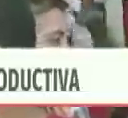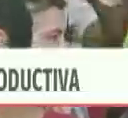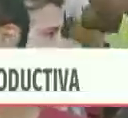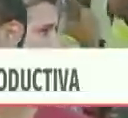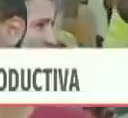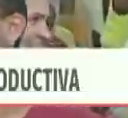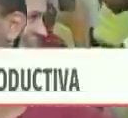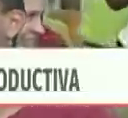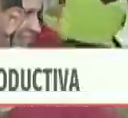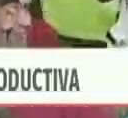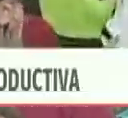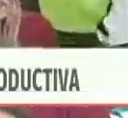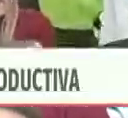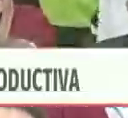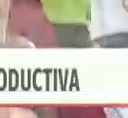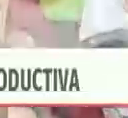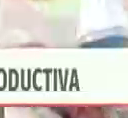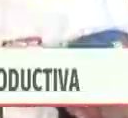Chamba Juvenil, bueno.